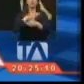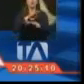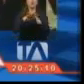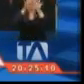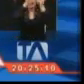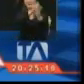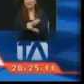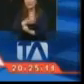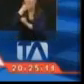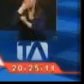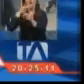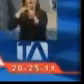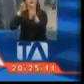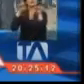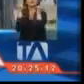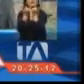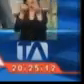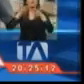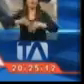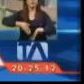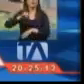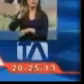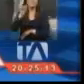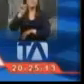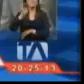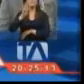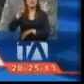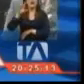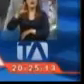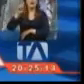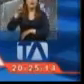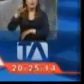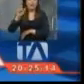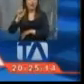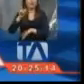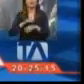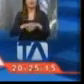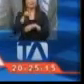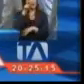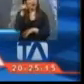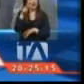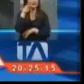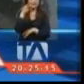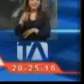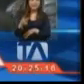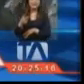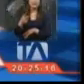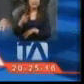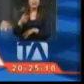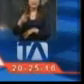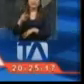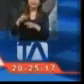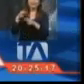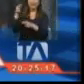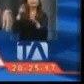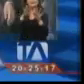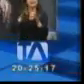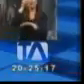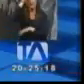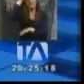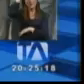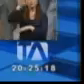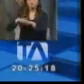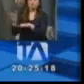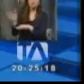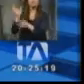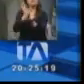el secuestro del ex asambleísta alterno Fernando Balda. El fiscal Pérez Reina también citó a declarar al ex secretario de Inteligencia,